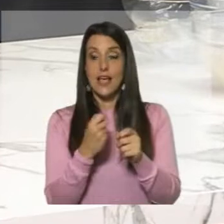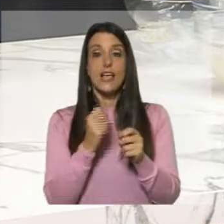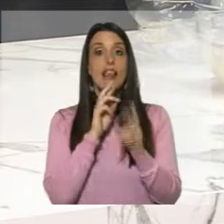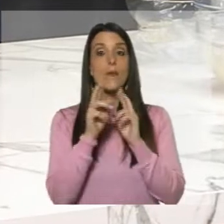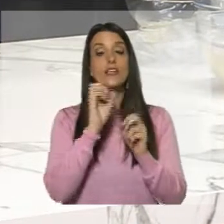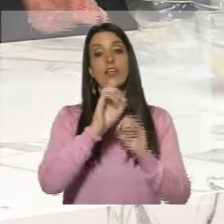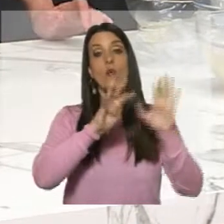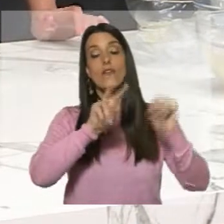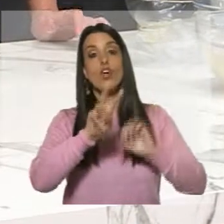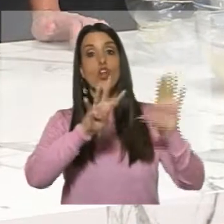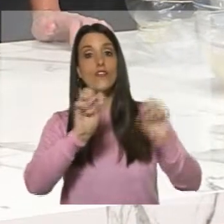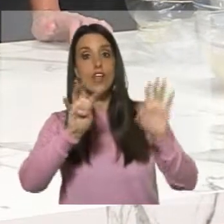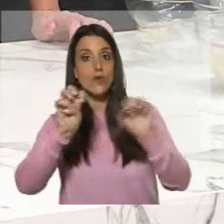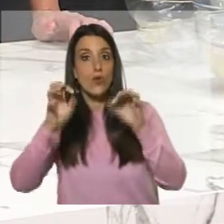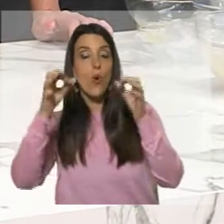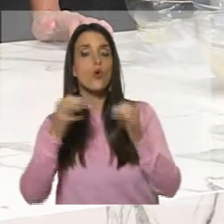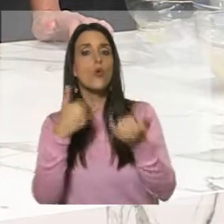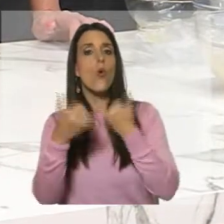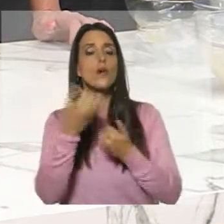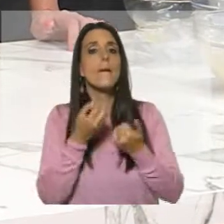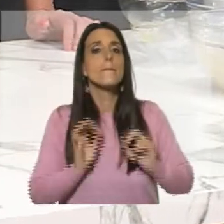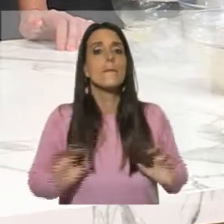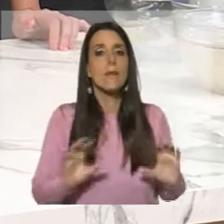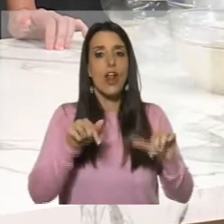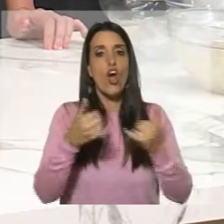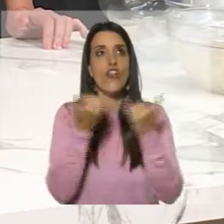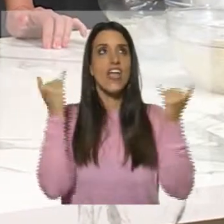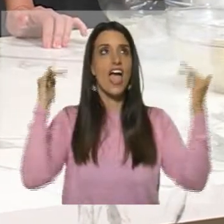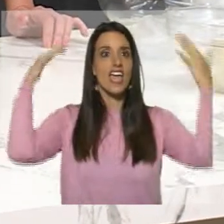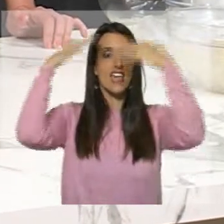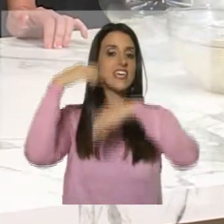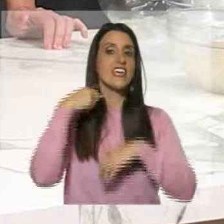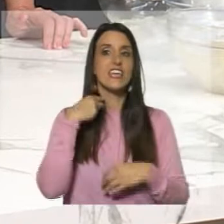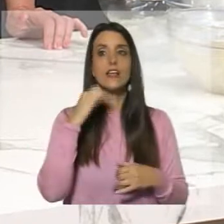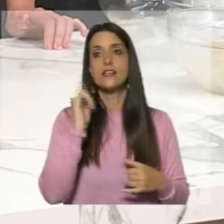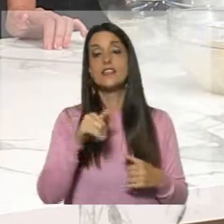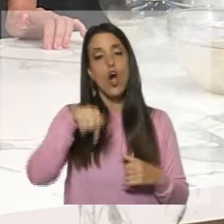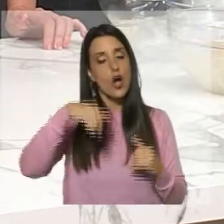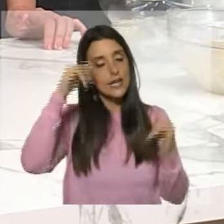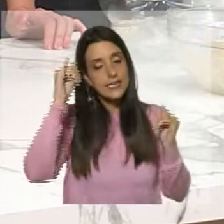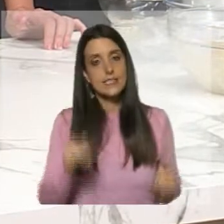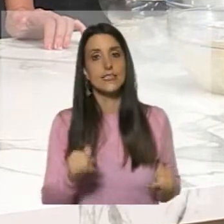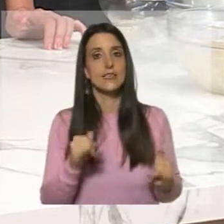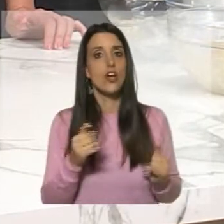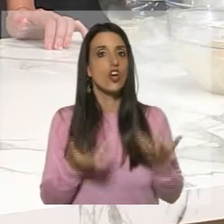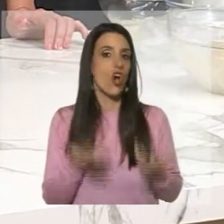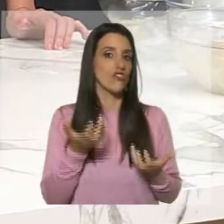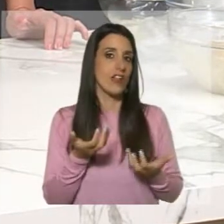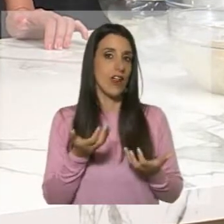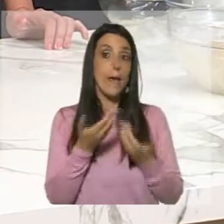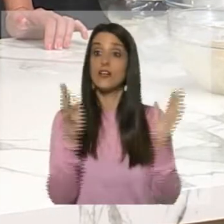en el 092 90 90 90, nos cuentan qué están preparando hoy en este día, Cris. Totalmente, hoy sí, así que se da bien para cocinar. Muy